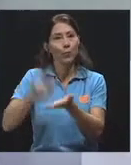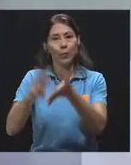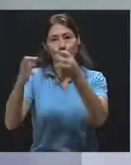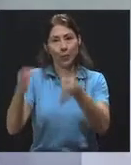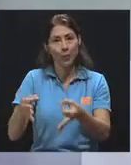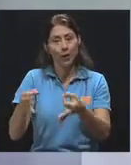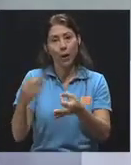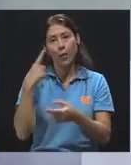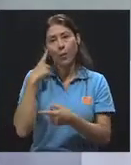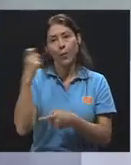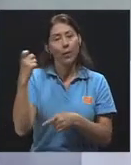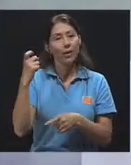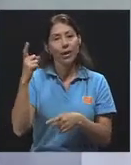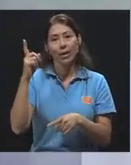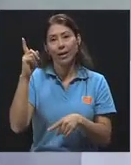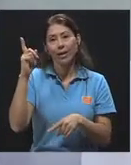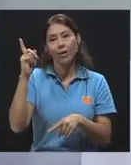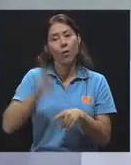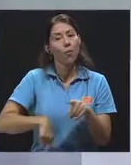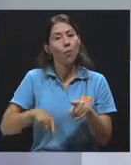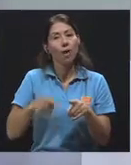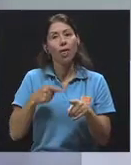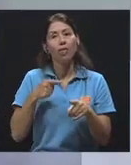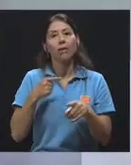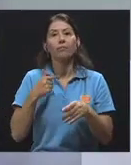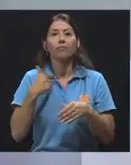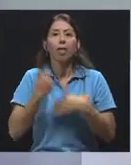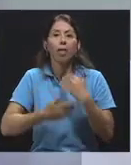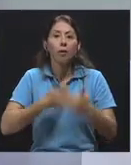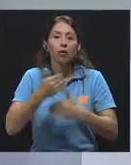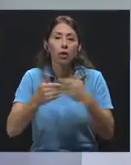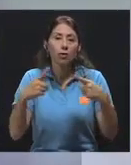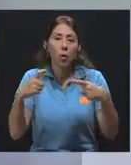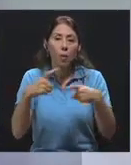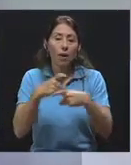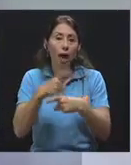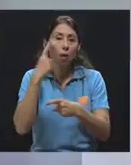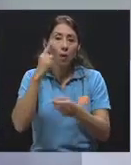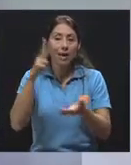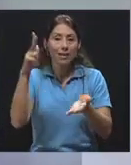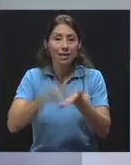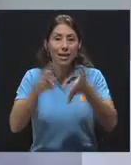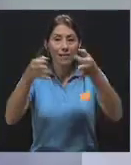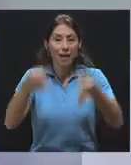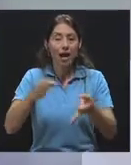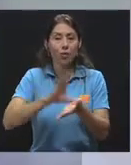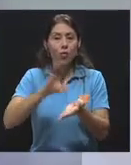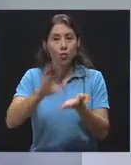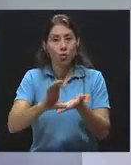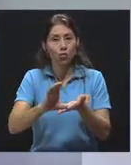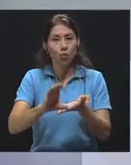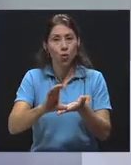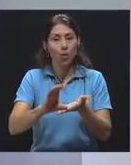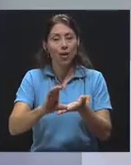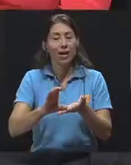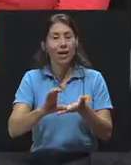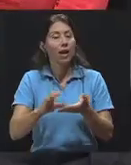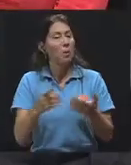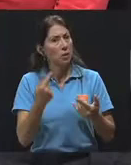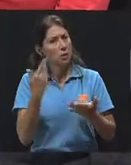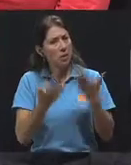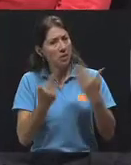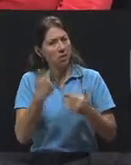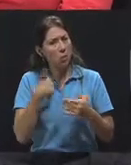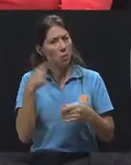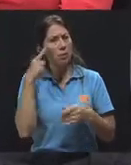uh-huh, ¿verdad? Porque no puedes pasar por todo un proceso complicado para certificar un curso que lo estás diseñando. Tal vez me refería más